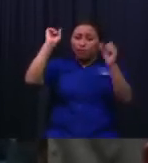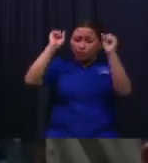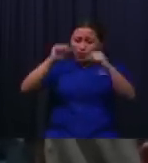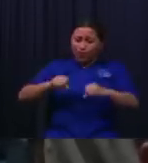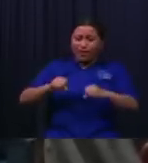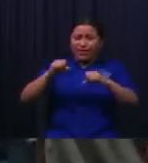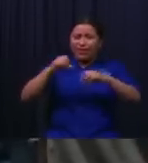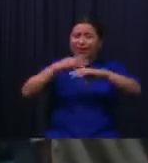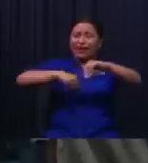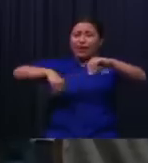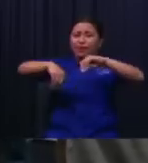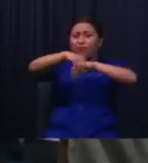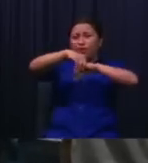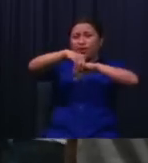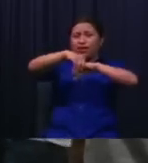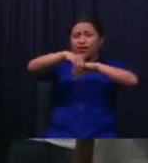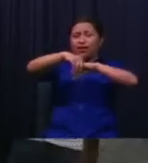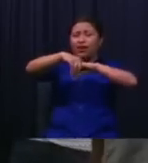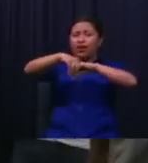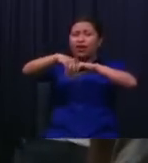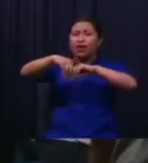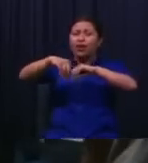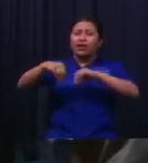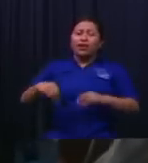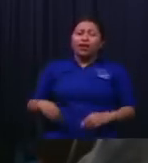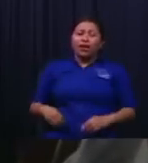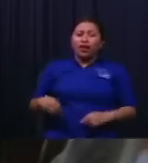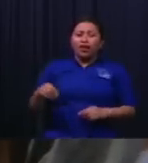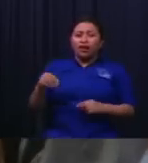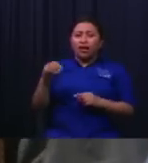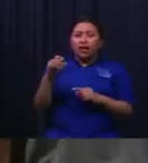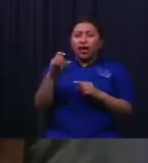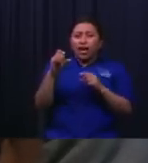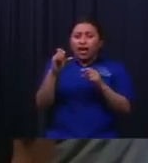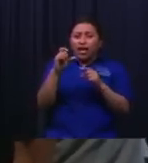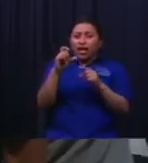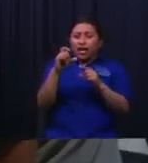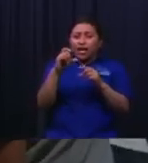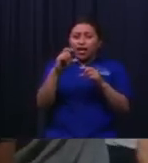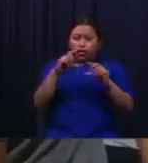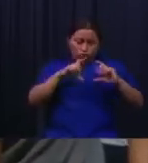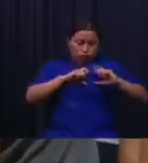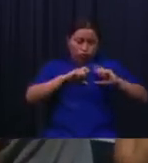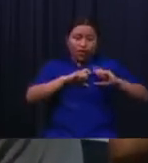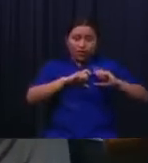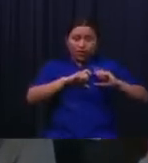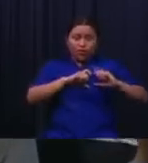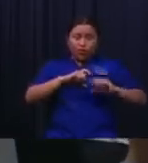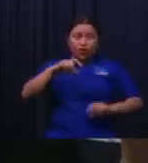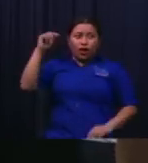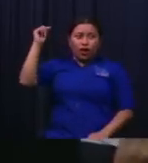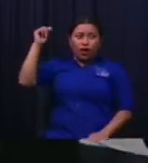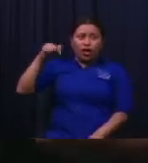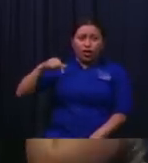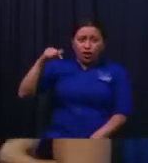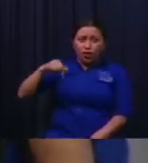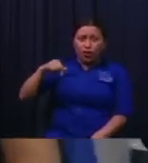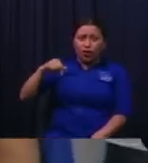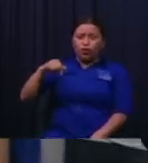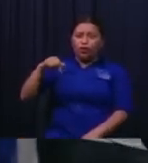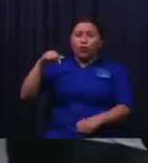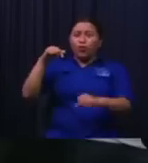cosas, hermano. Hay un tiempo nuevo para tu vida. Hay un tiempo nuevo para tu vida,